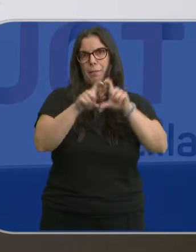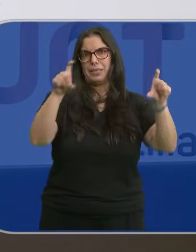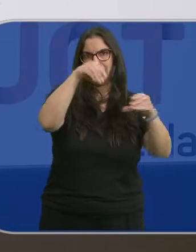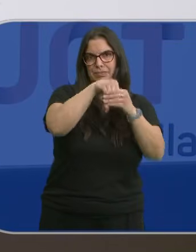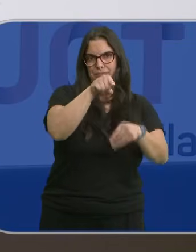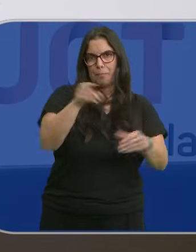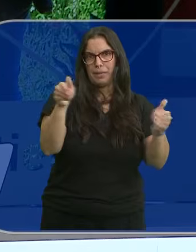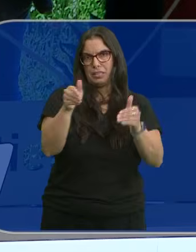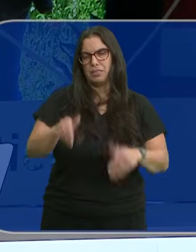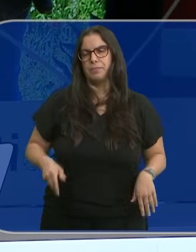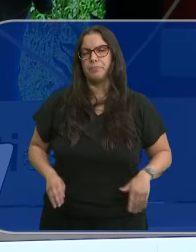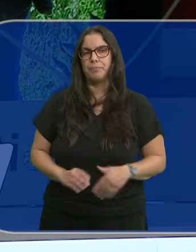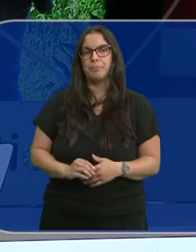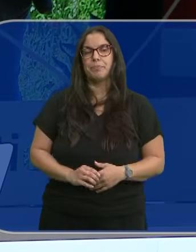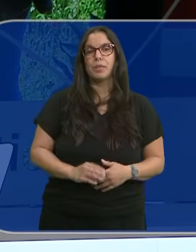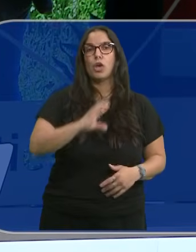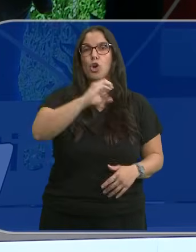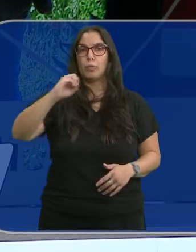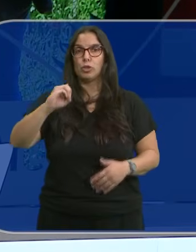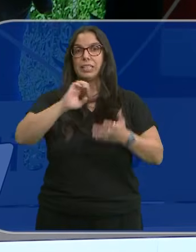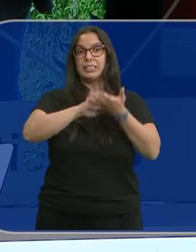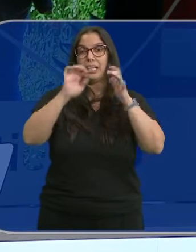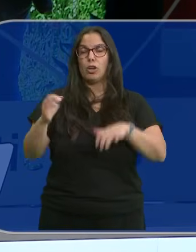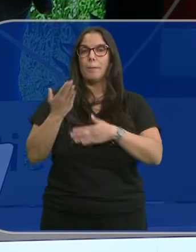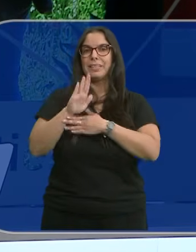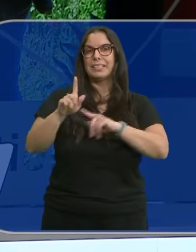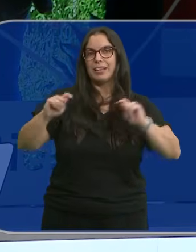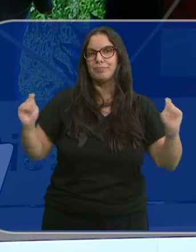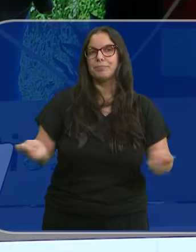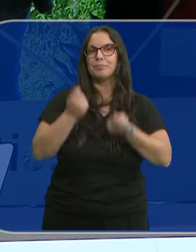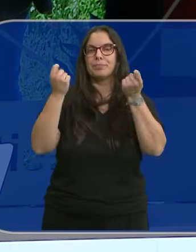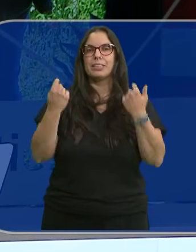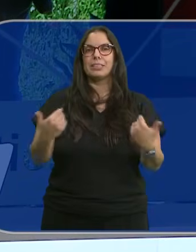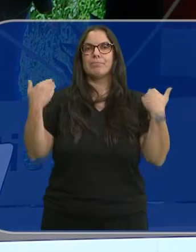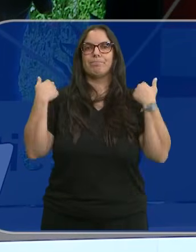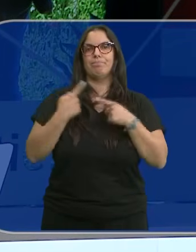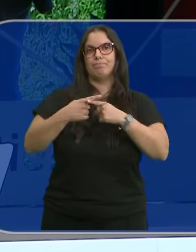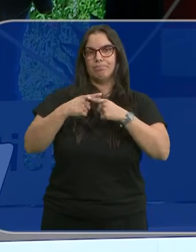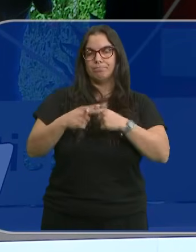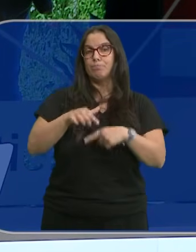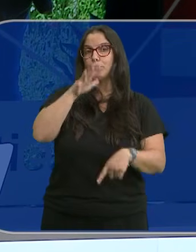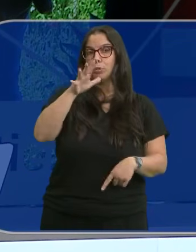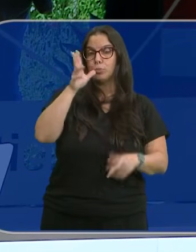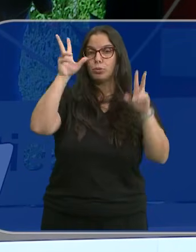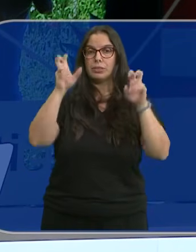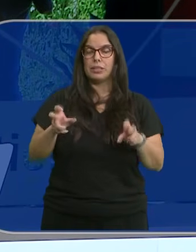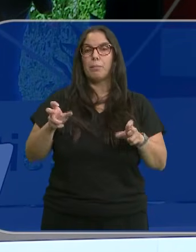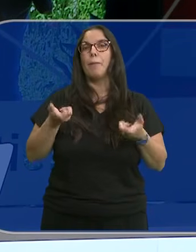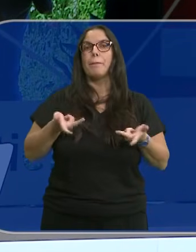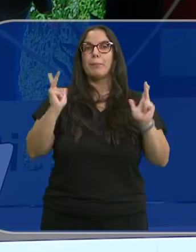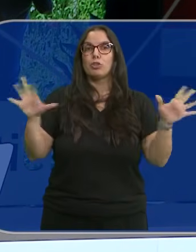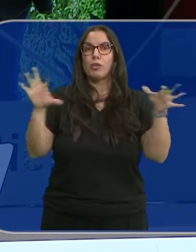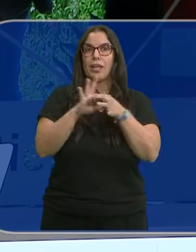empresas. Comisiones Obreras Castilla y León ha presentado una campaña de corresponsabilidad con motivo de la ampliación de los permisos